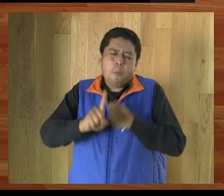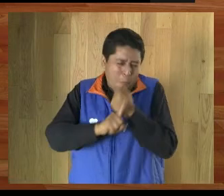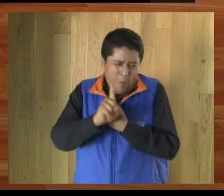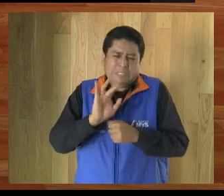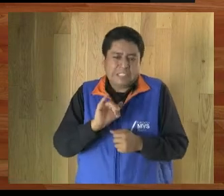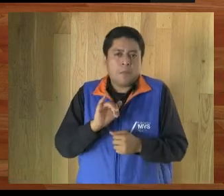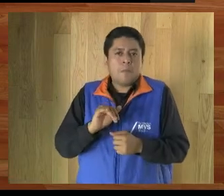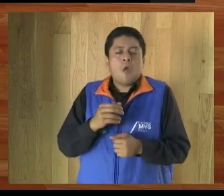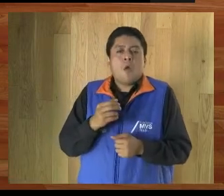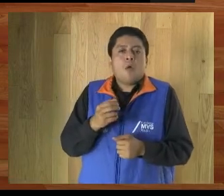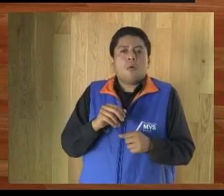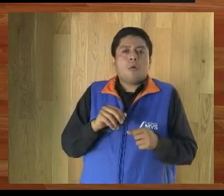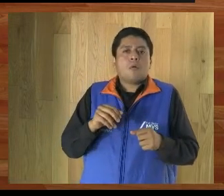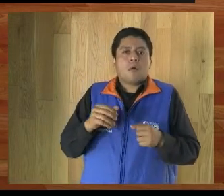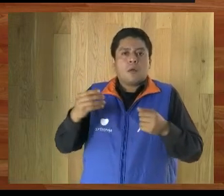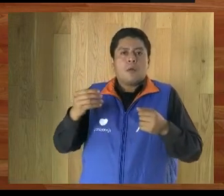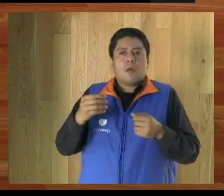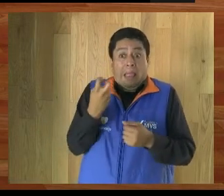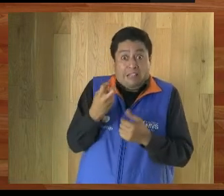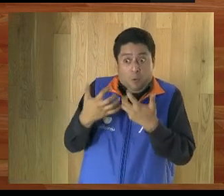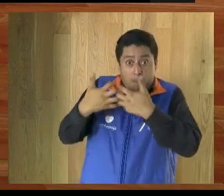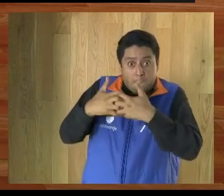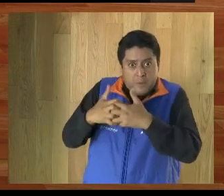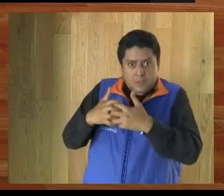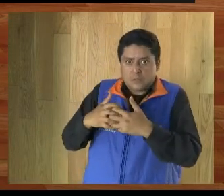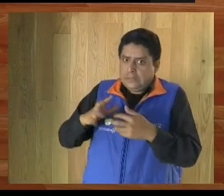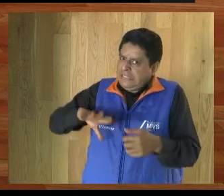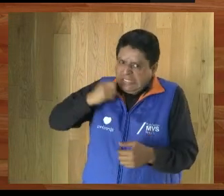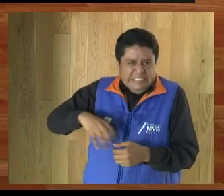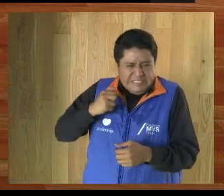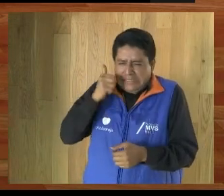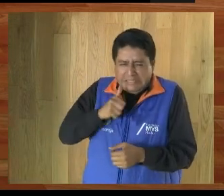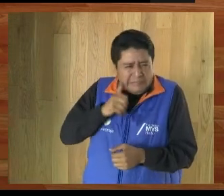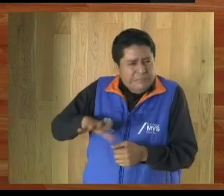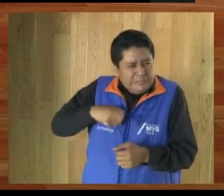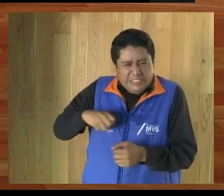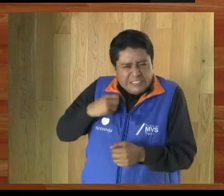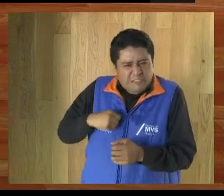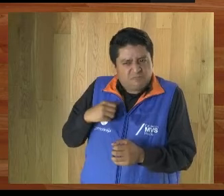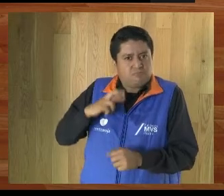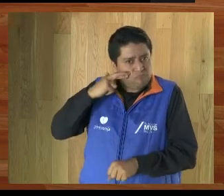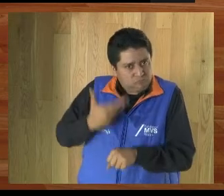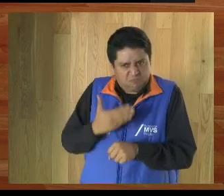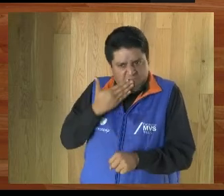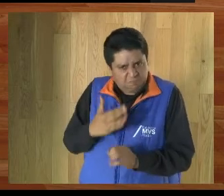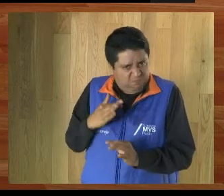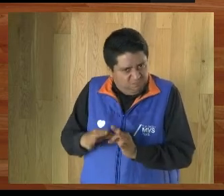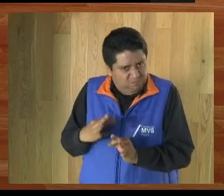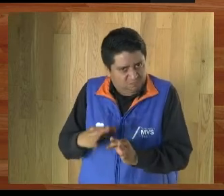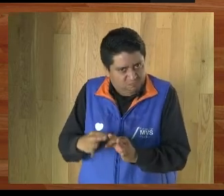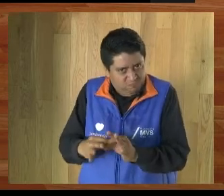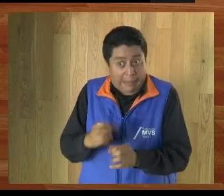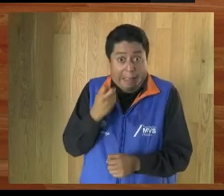la conducta de las empresas más responsables o que están haciendo más esfuerzos por ser más